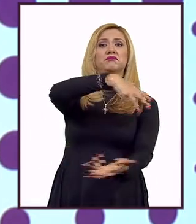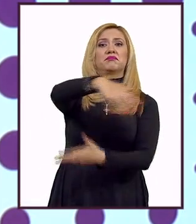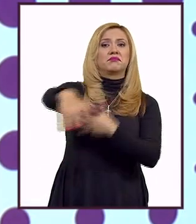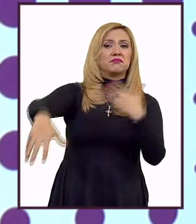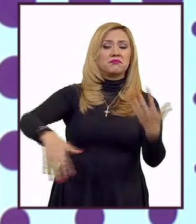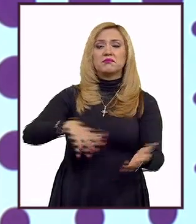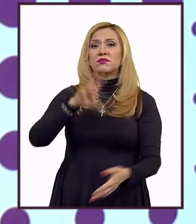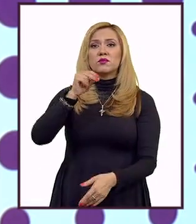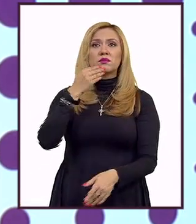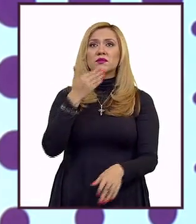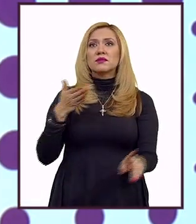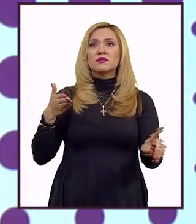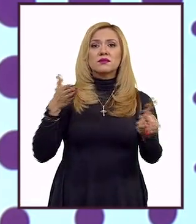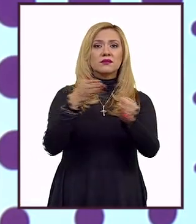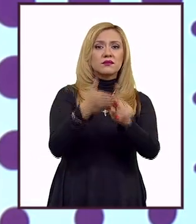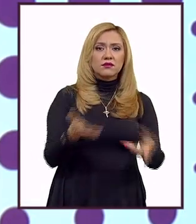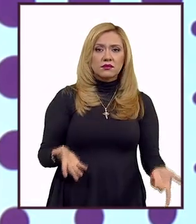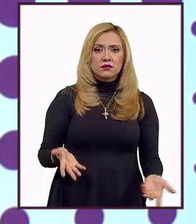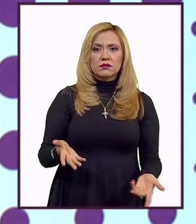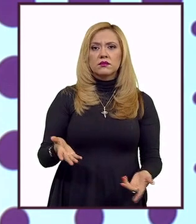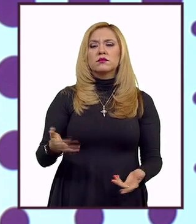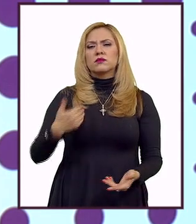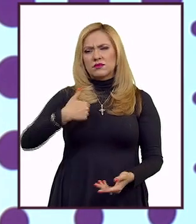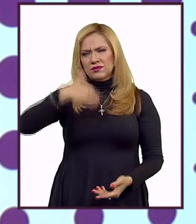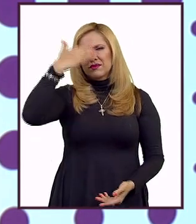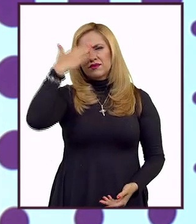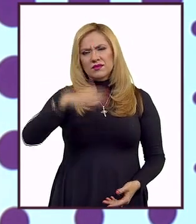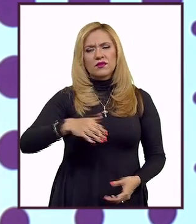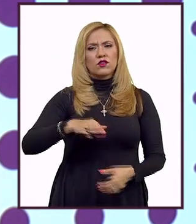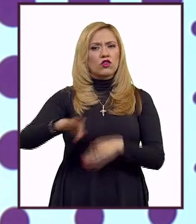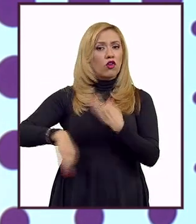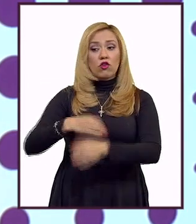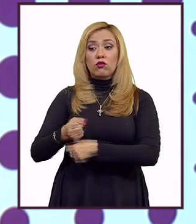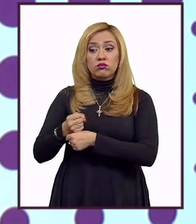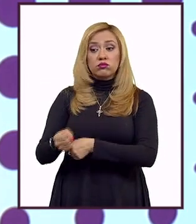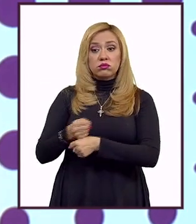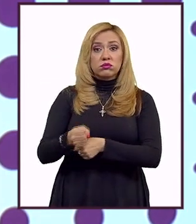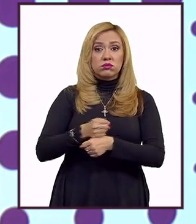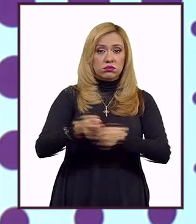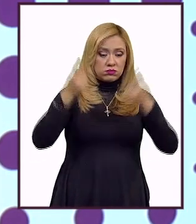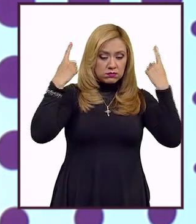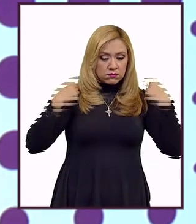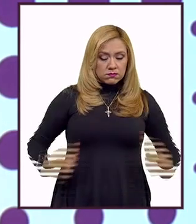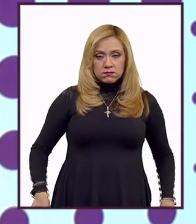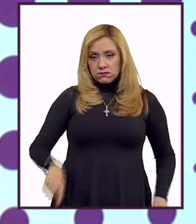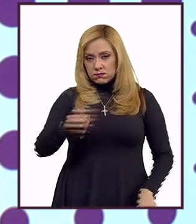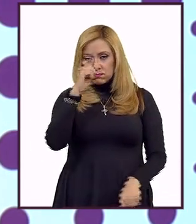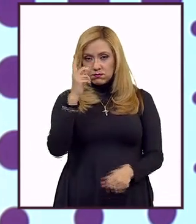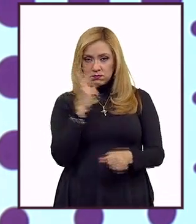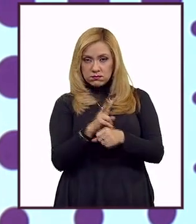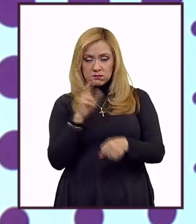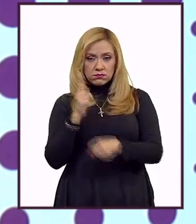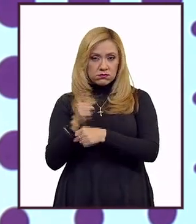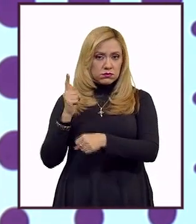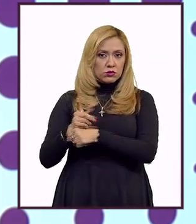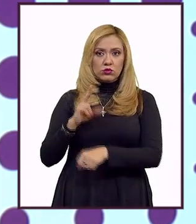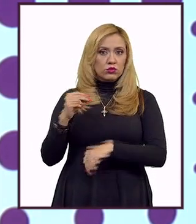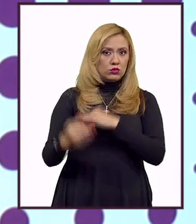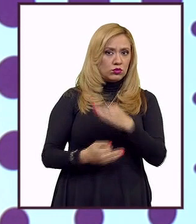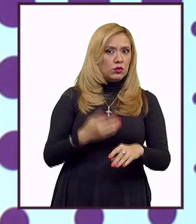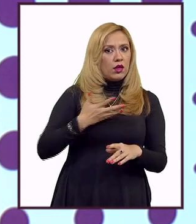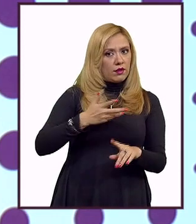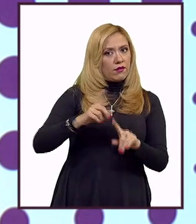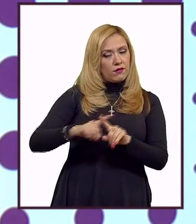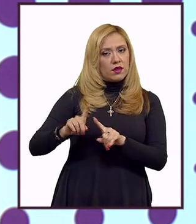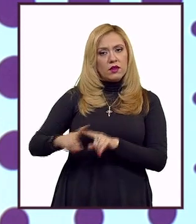de la... Porque si bien es cierto que no todos los actos de tortura o malos tratos causan secuelas físicas que son fáciles de determinar incluso años